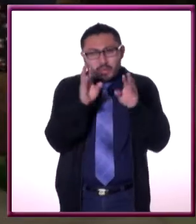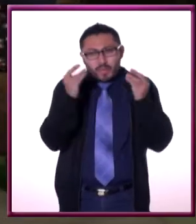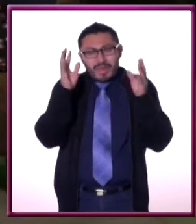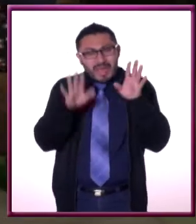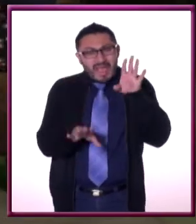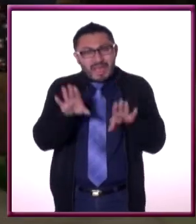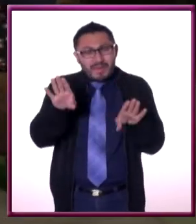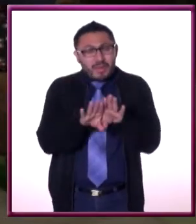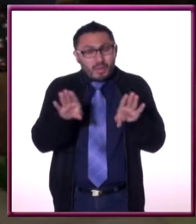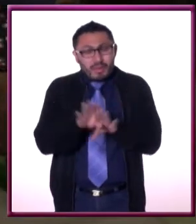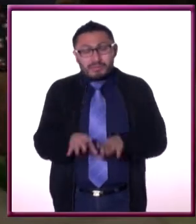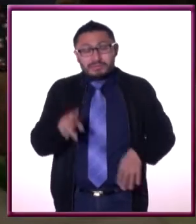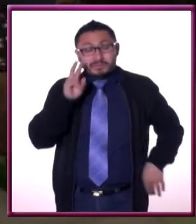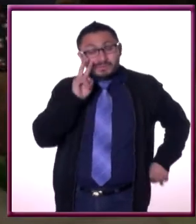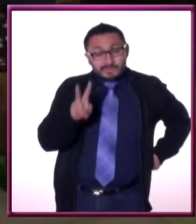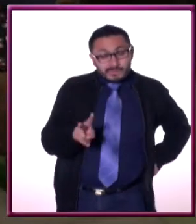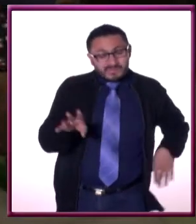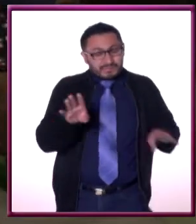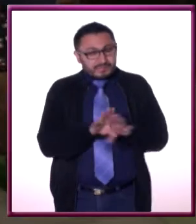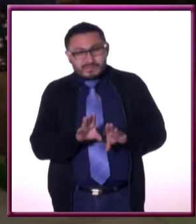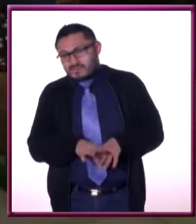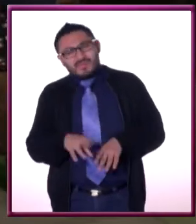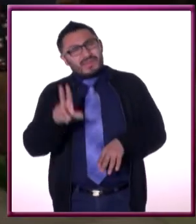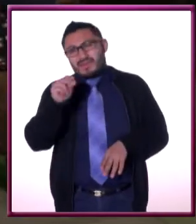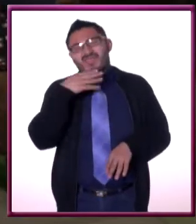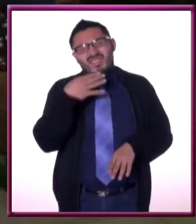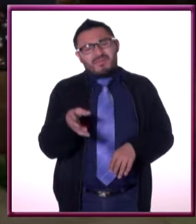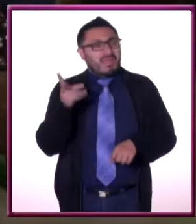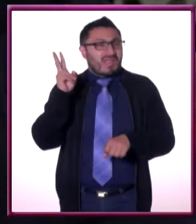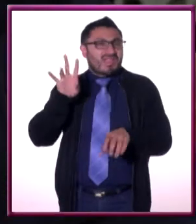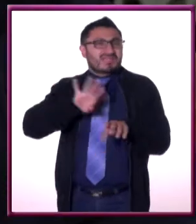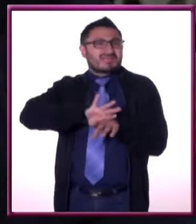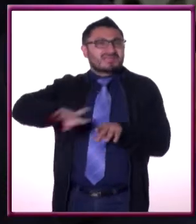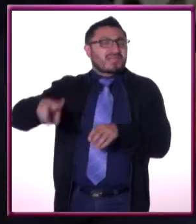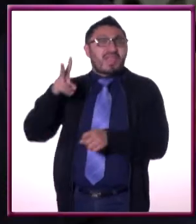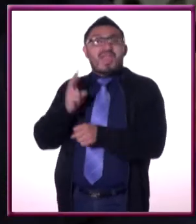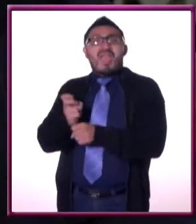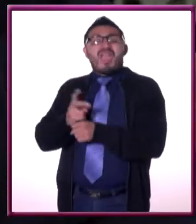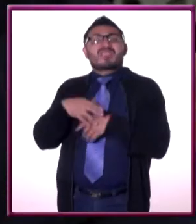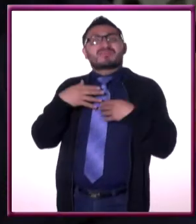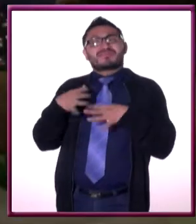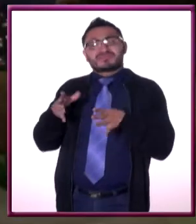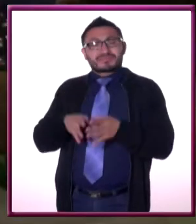muchas ocasiones pueden ser considerados como subproductos o productos secundarios dentro de